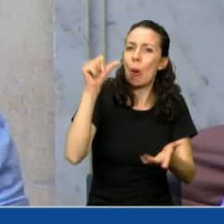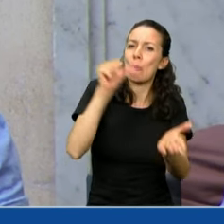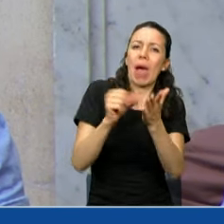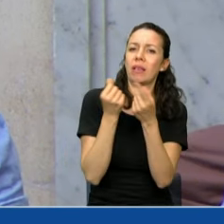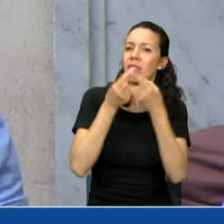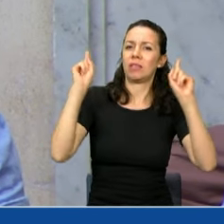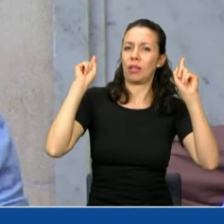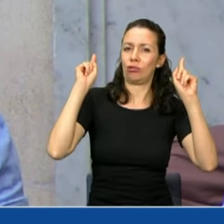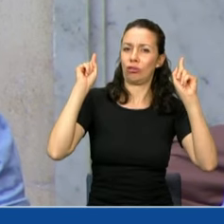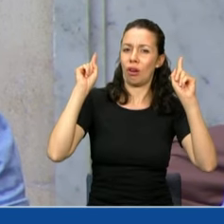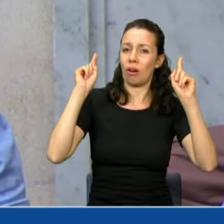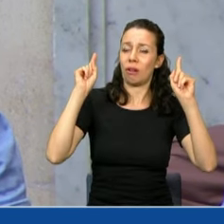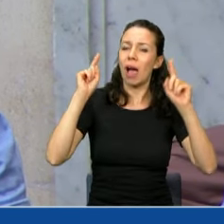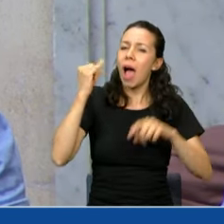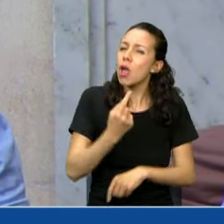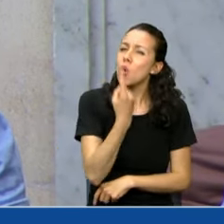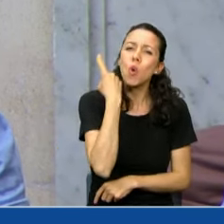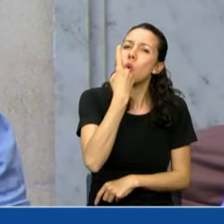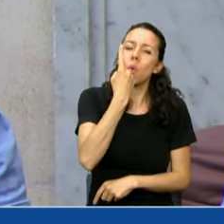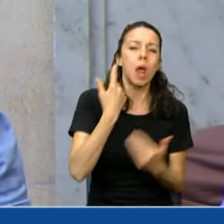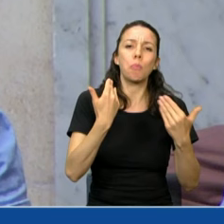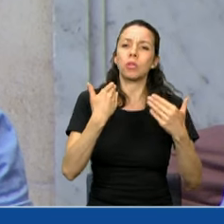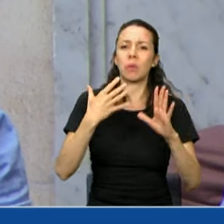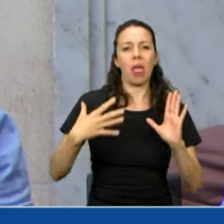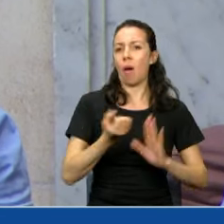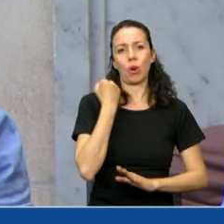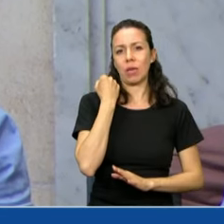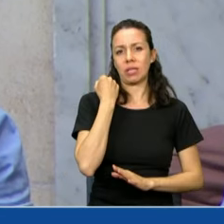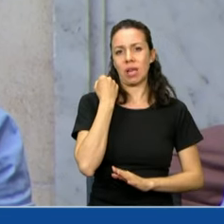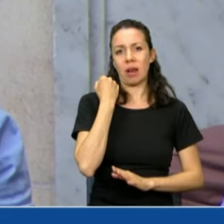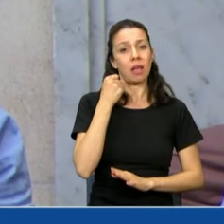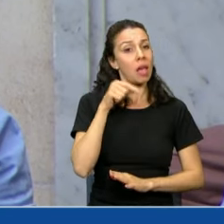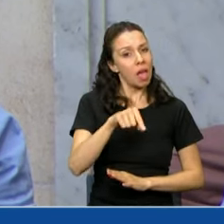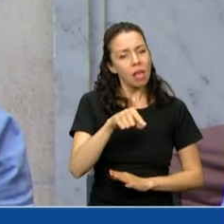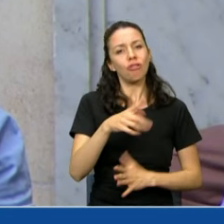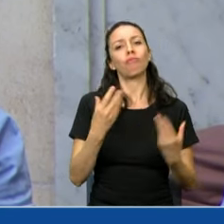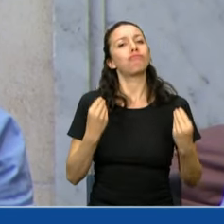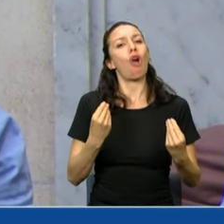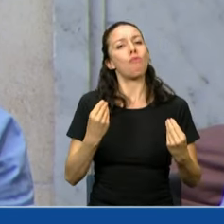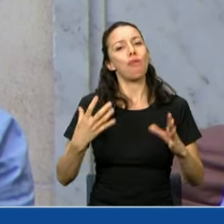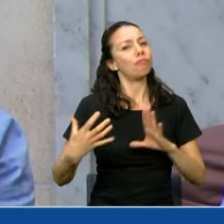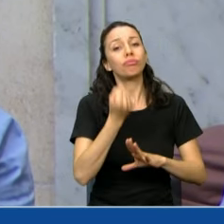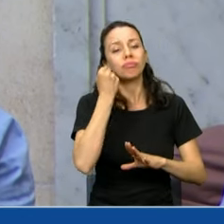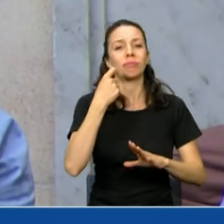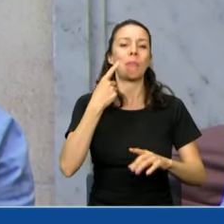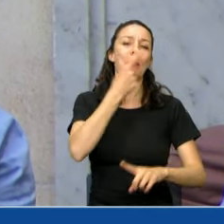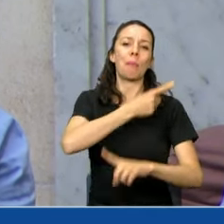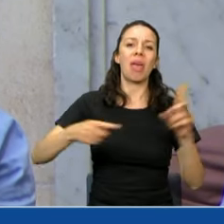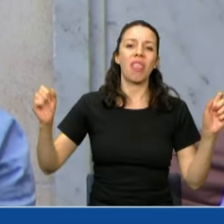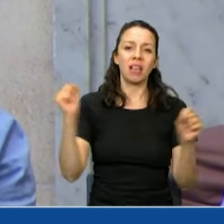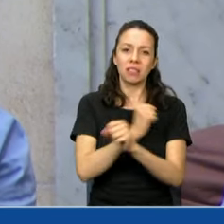tenemos una sola posibilidad para poder aprovecharlo y eso es darle media sanción hoy para que tenga sanción